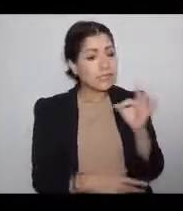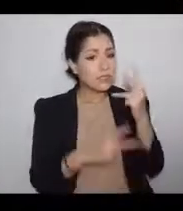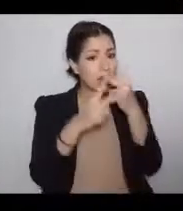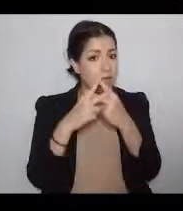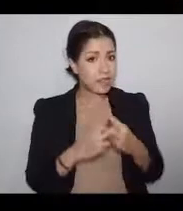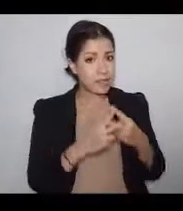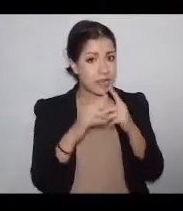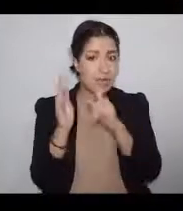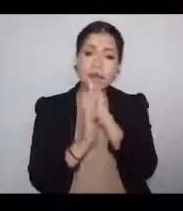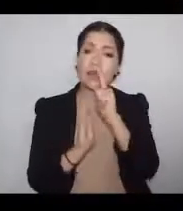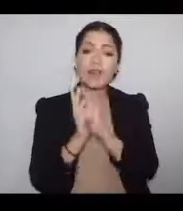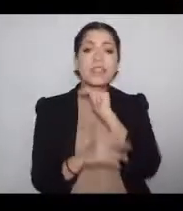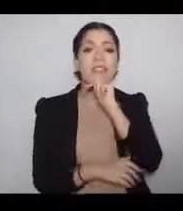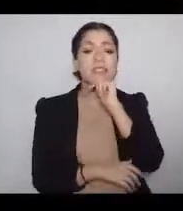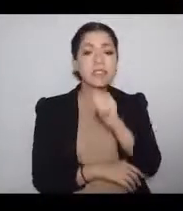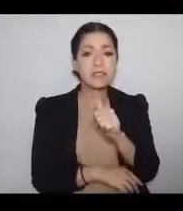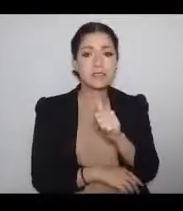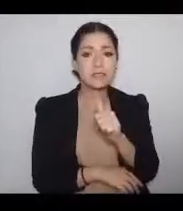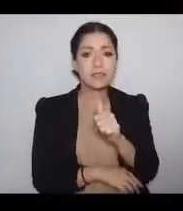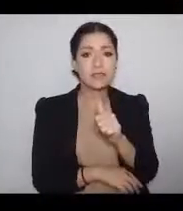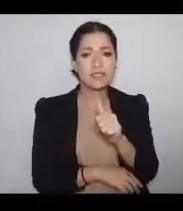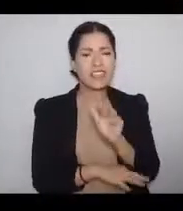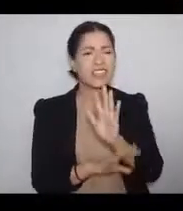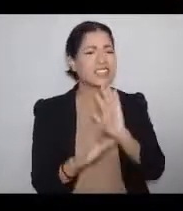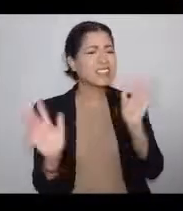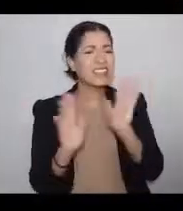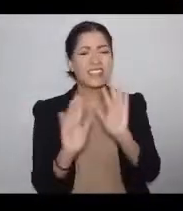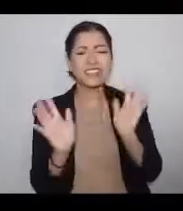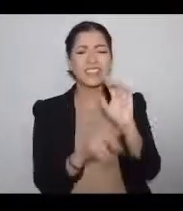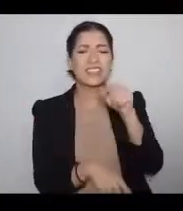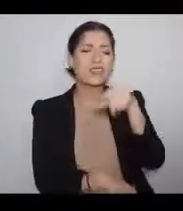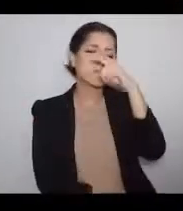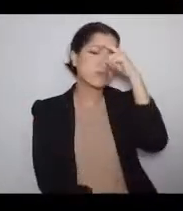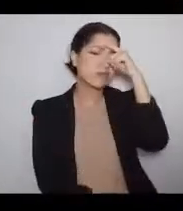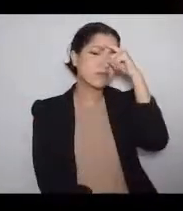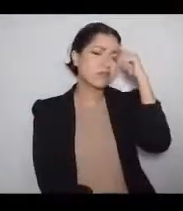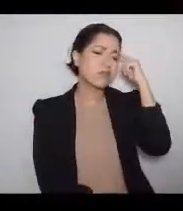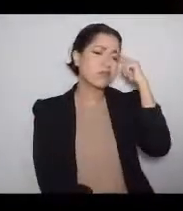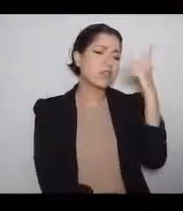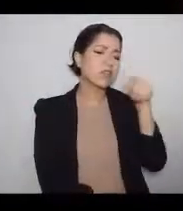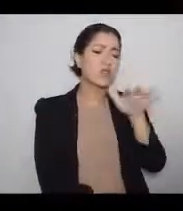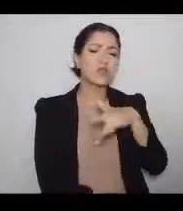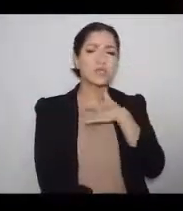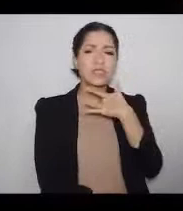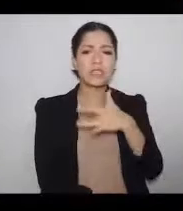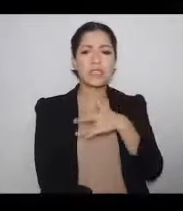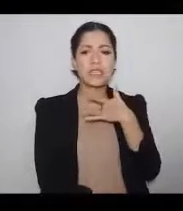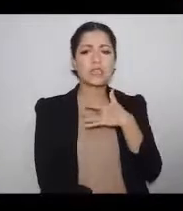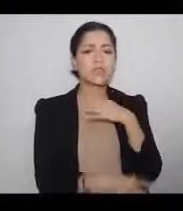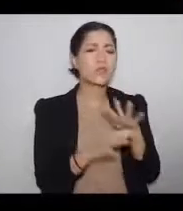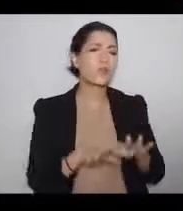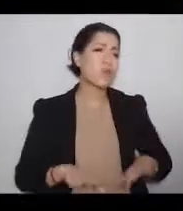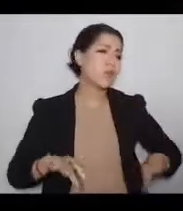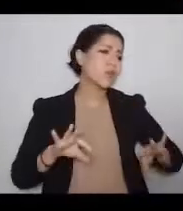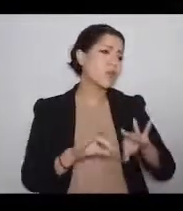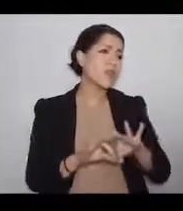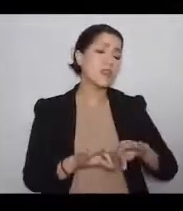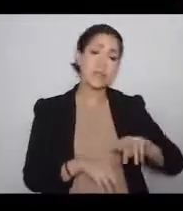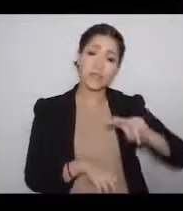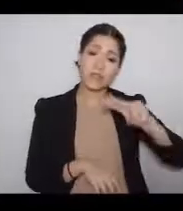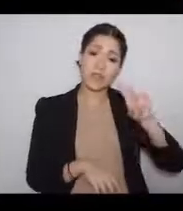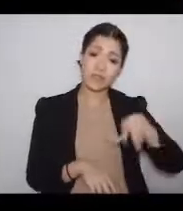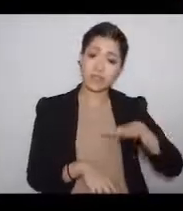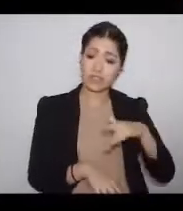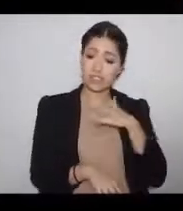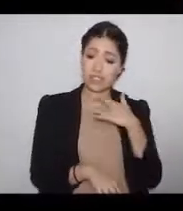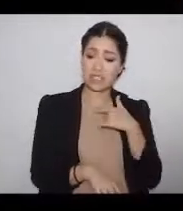caos, infinito. Estoy harto de que te veas como el guante de mi mano, como la hebilla de